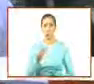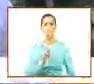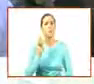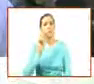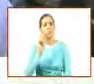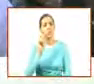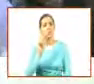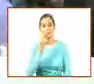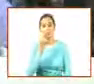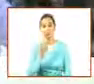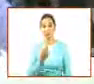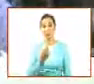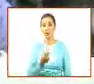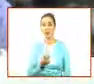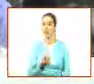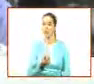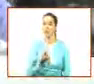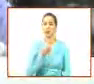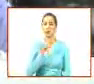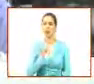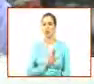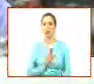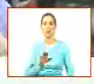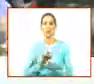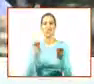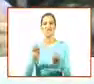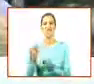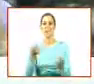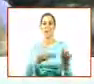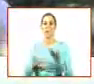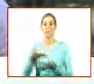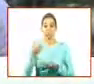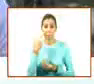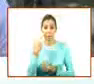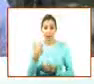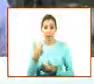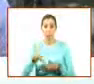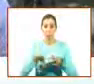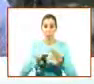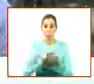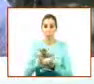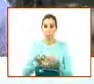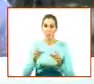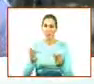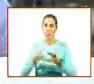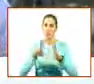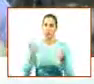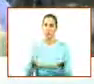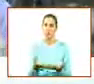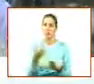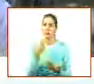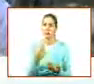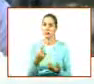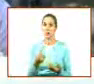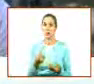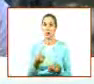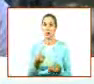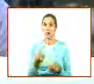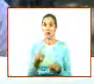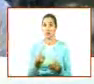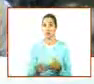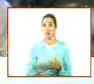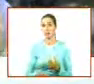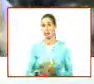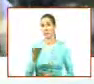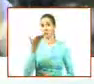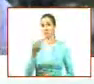profesor Mesaros también criticó lo que ha sido la postura del capitalismo frente a esta crisis económica mundial, en la cual se socializan los costos de las pérdidas del